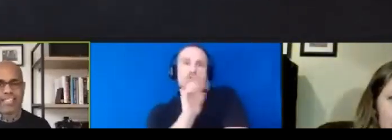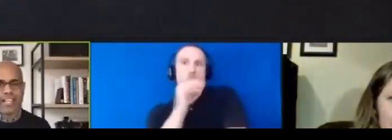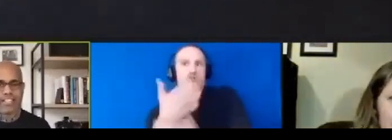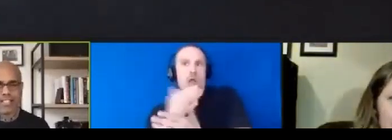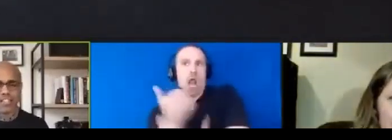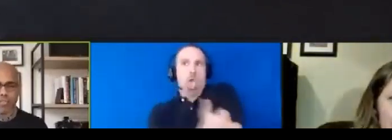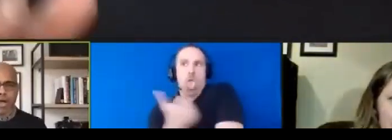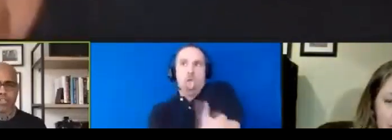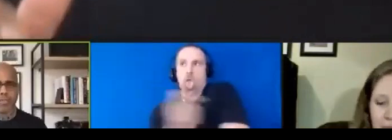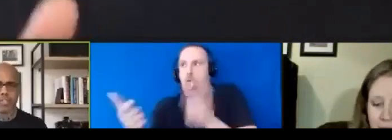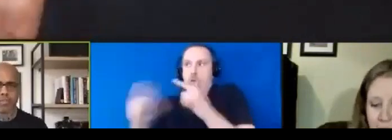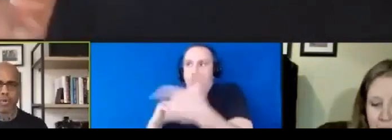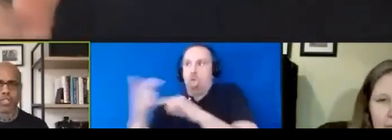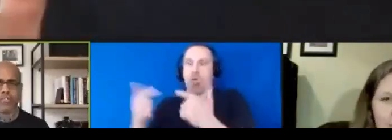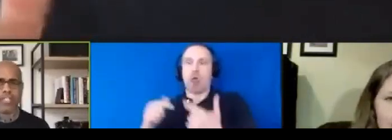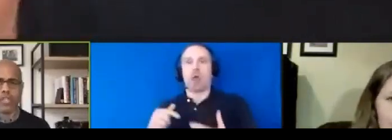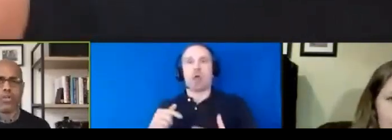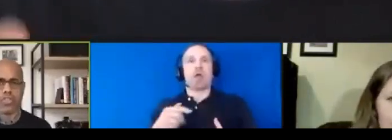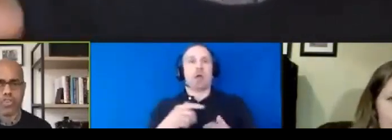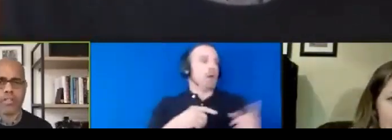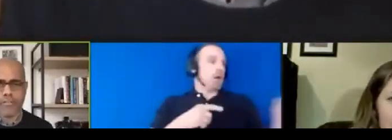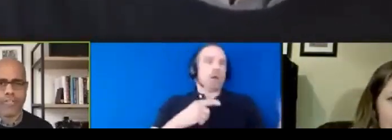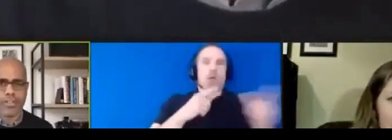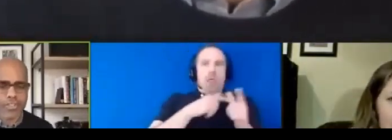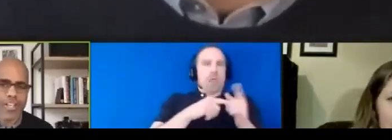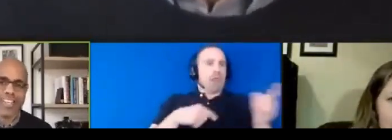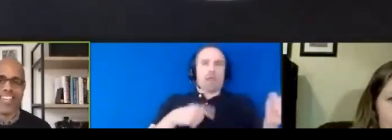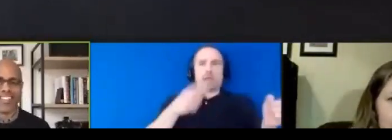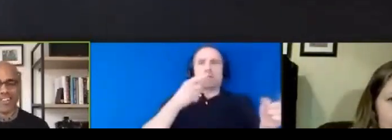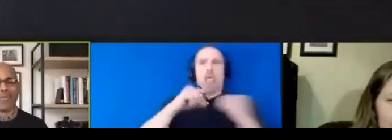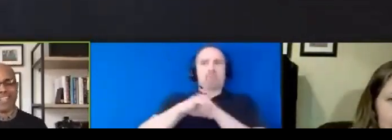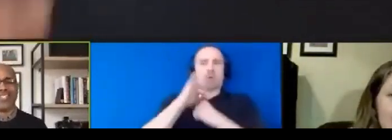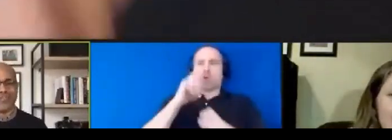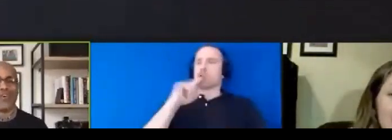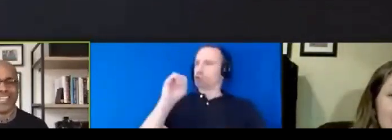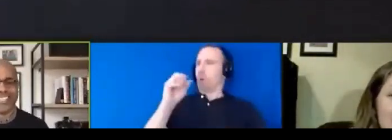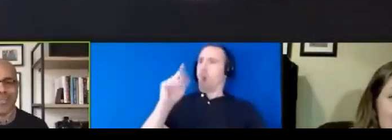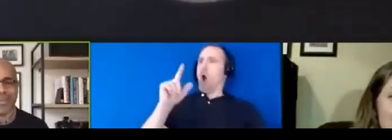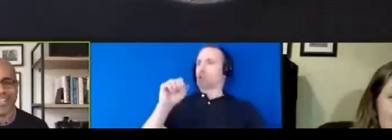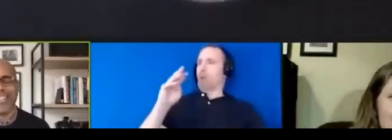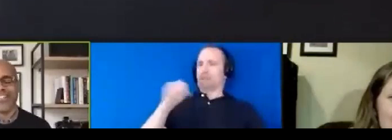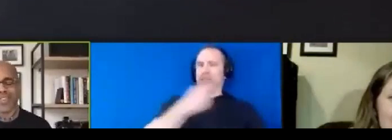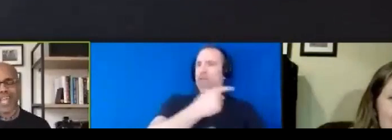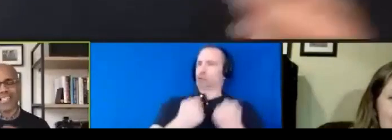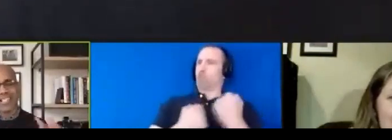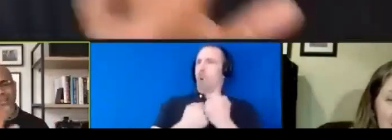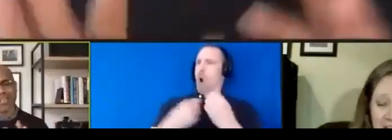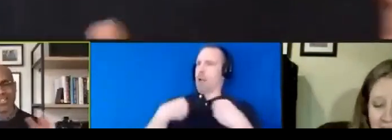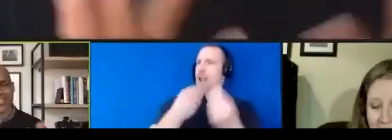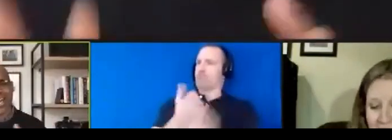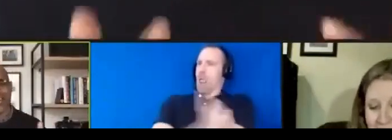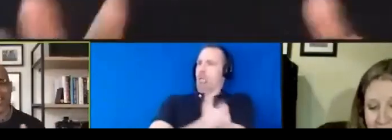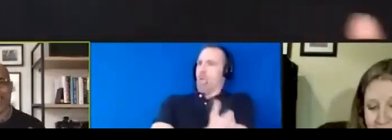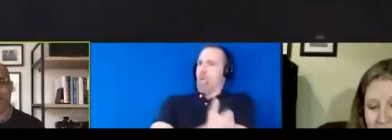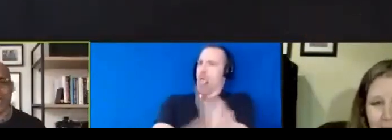este jeringas para las drogas y si hay organizaciones que te aconsejaría de compartir como